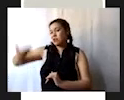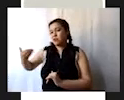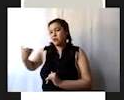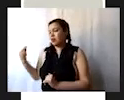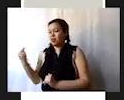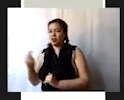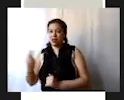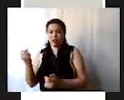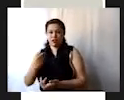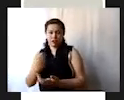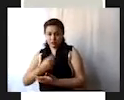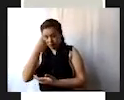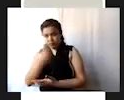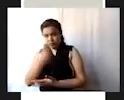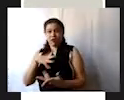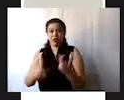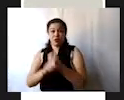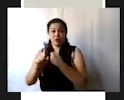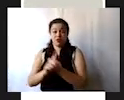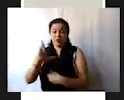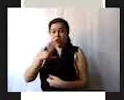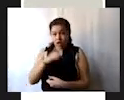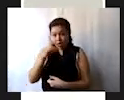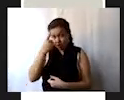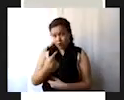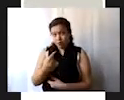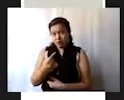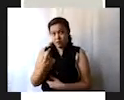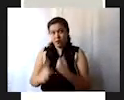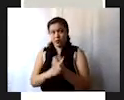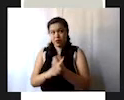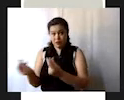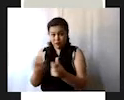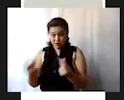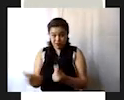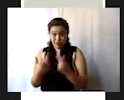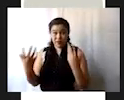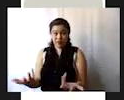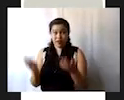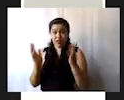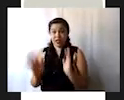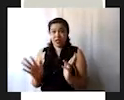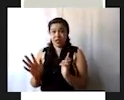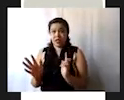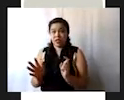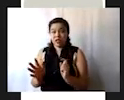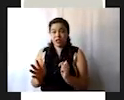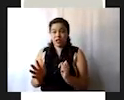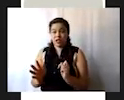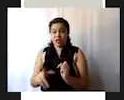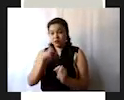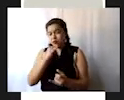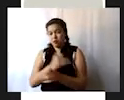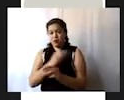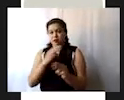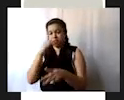pero por la cantidad de problemas, la aceleración de los problemas, se adoptó. Es también una herramienta de